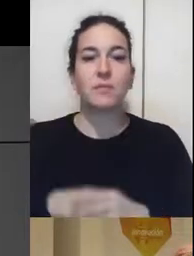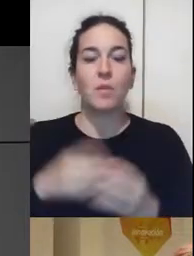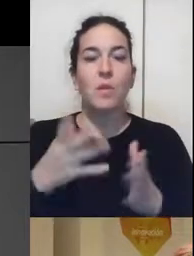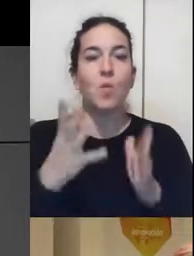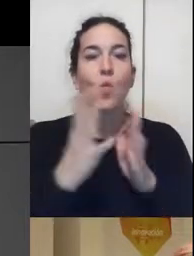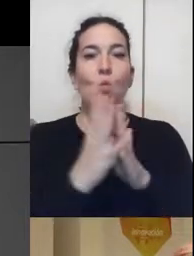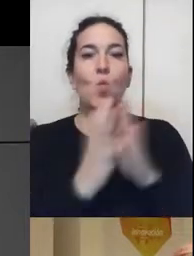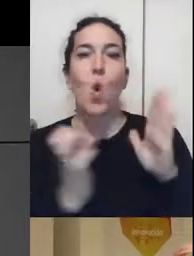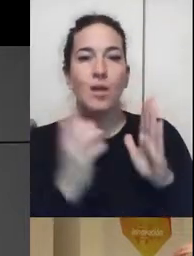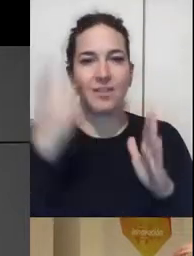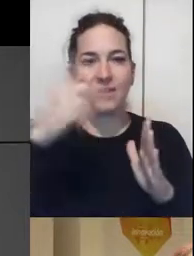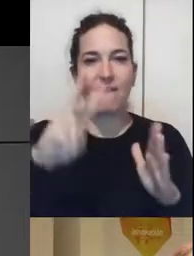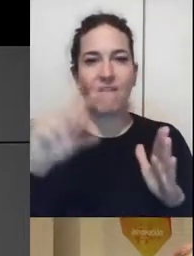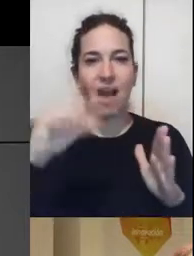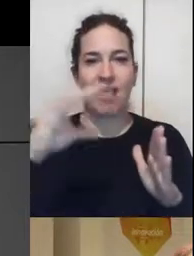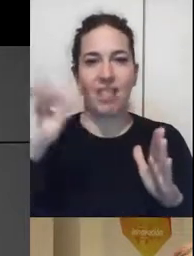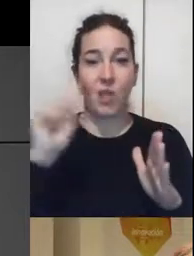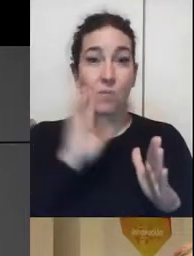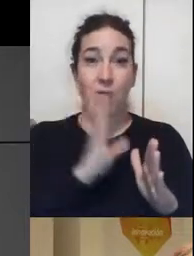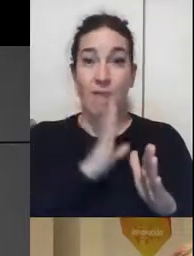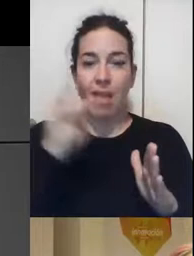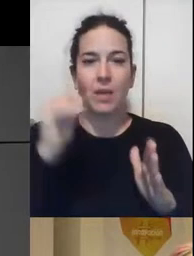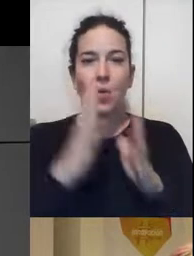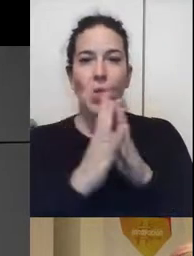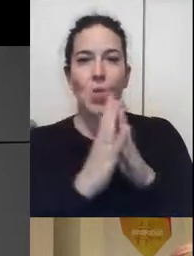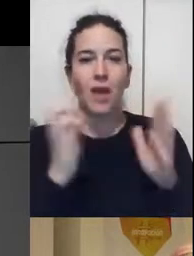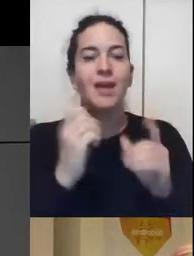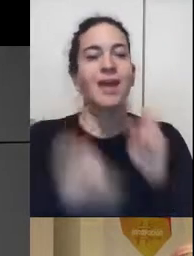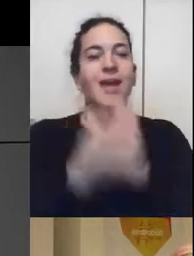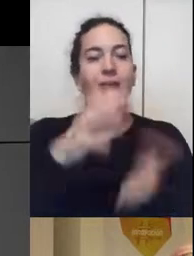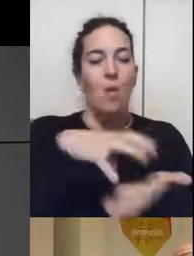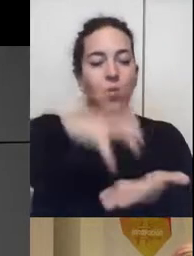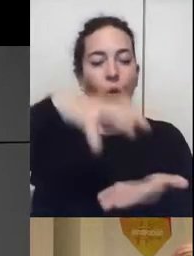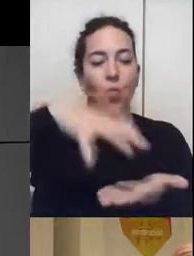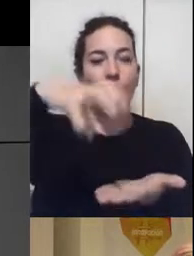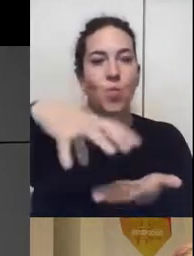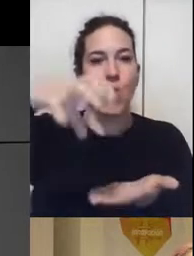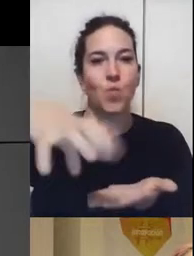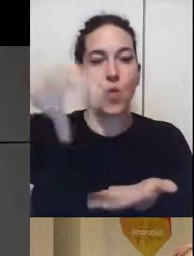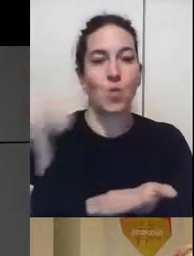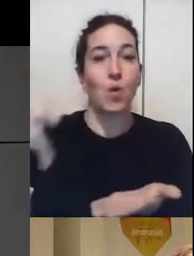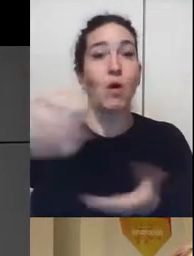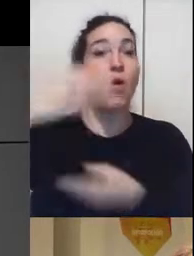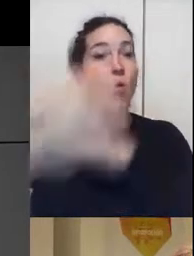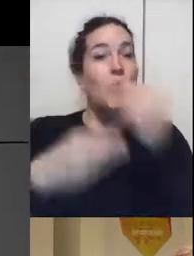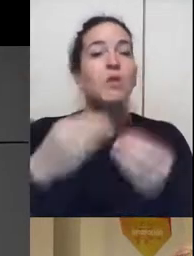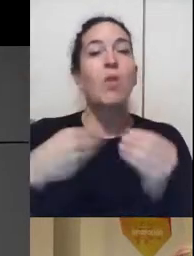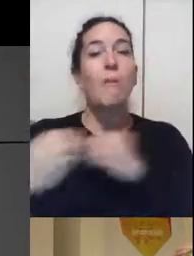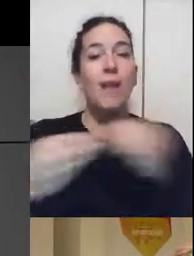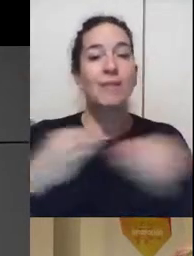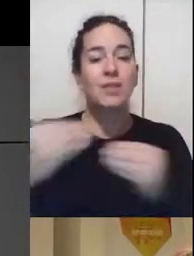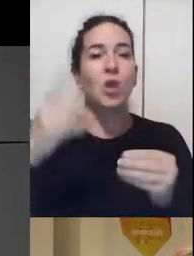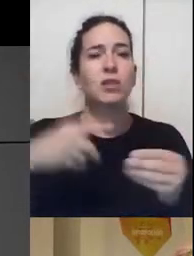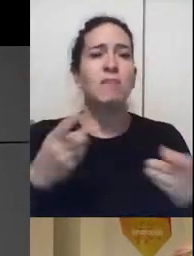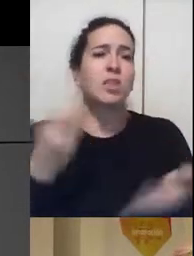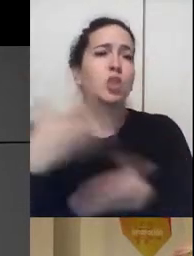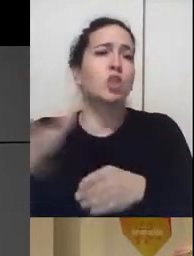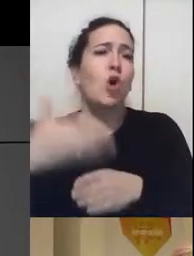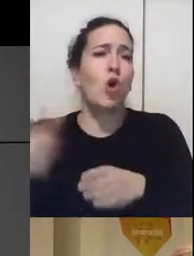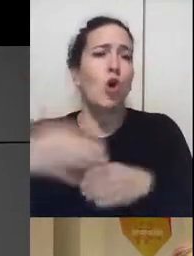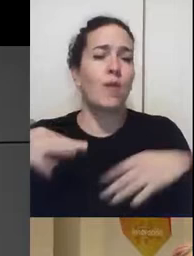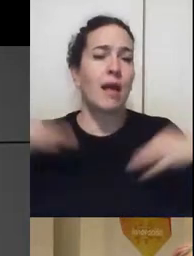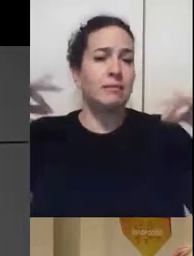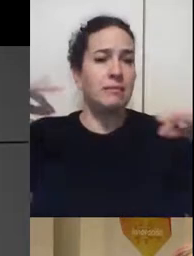de su madre para generar un acolchado a partir de plásticos y retales, con lo cual se podían generar prendas acolchadas, dando